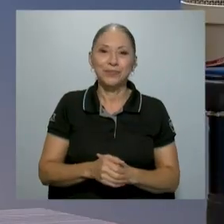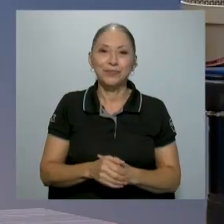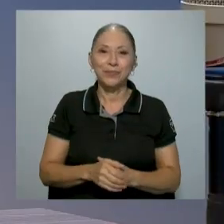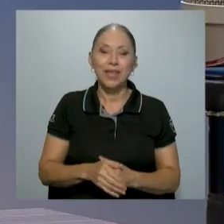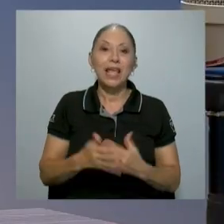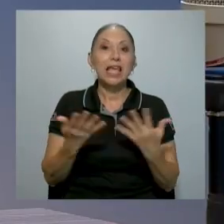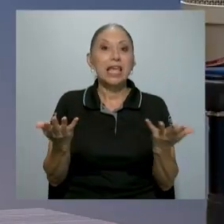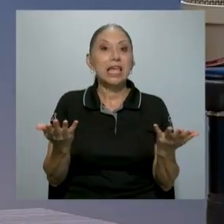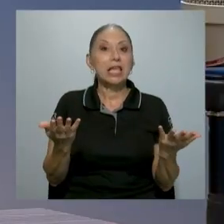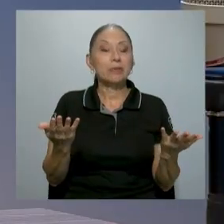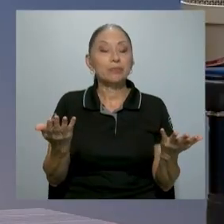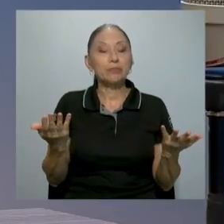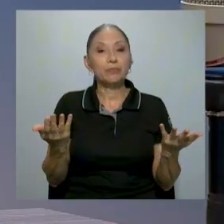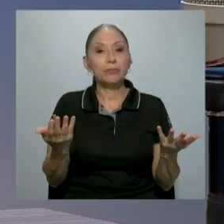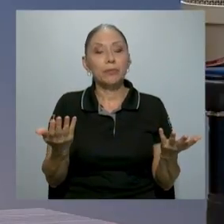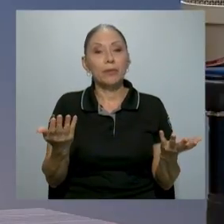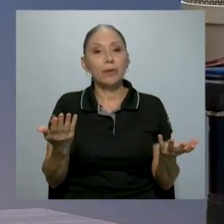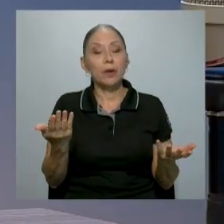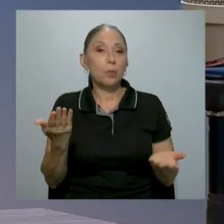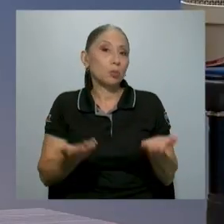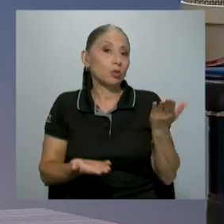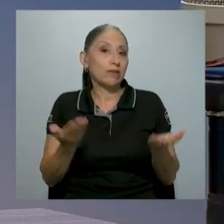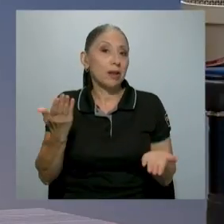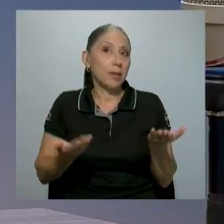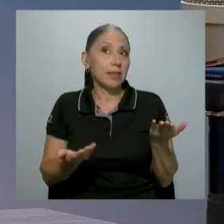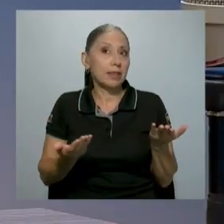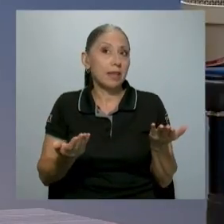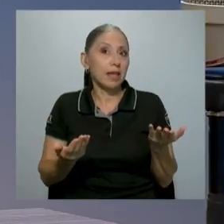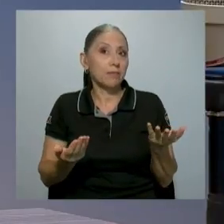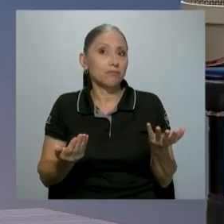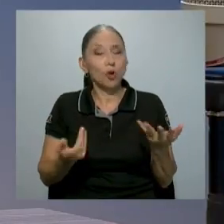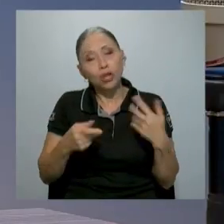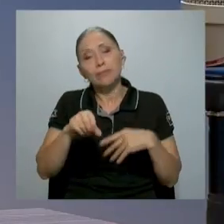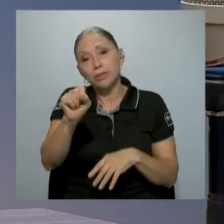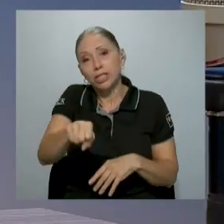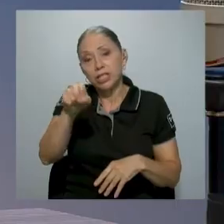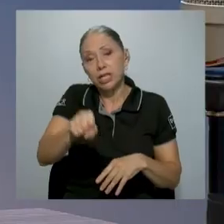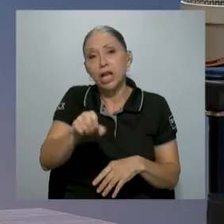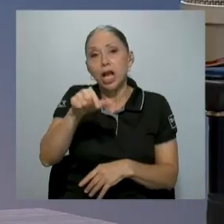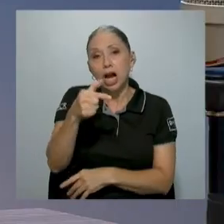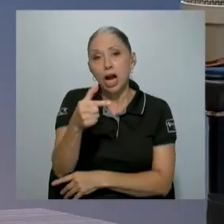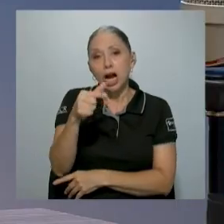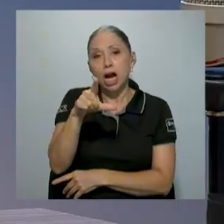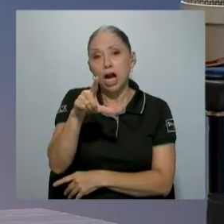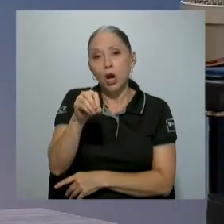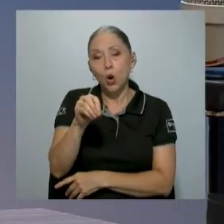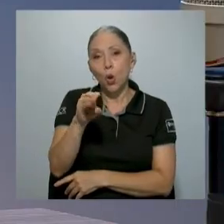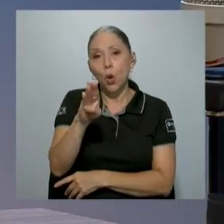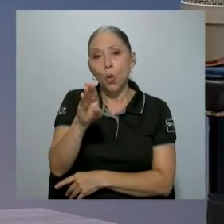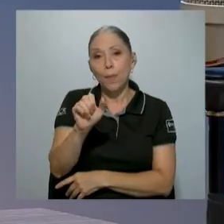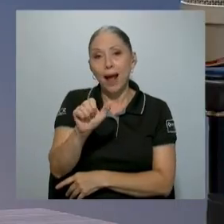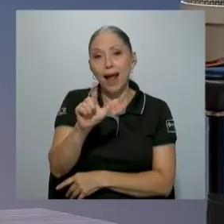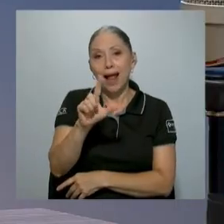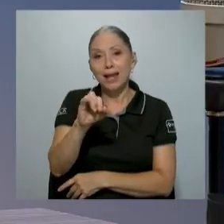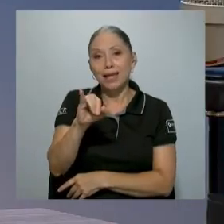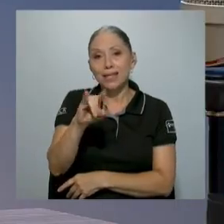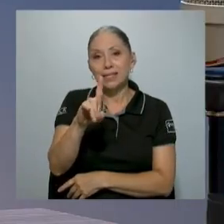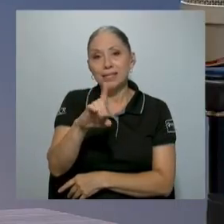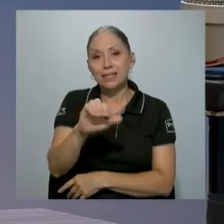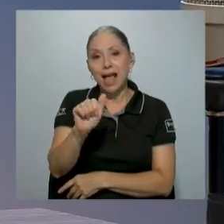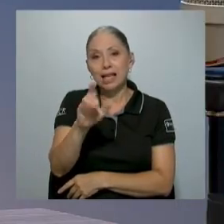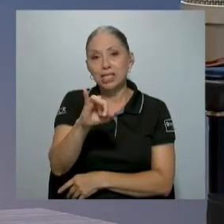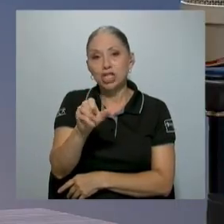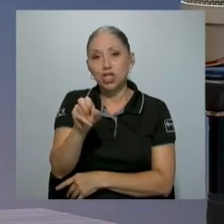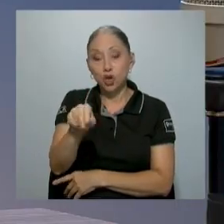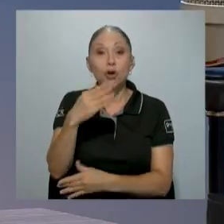el factor más grande, la globalización es muy buena porque uno puede tal vez probar saque como